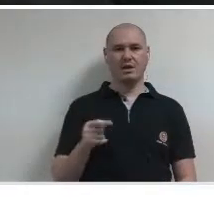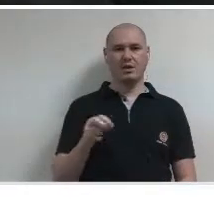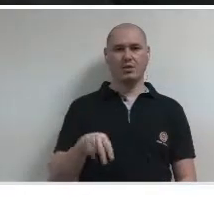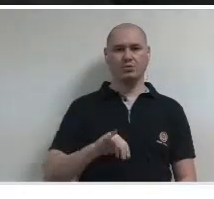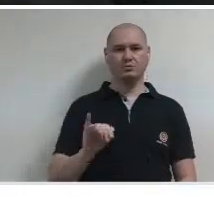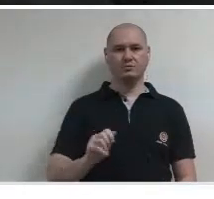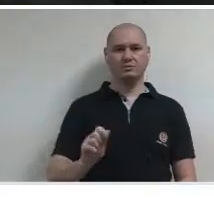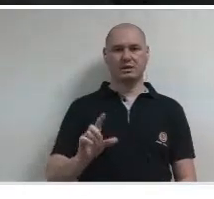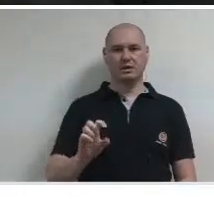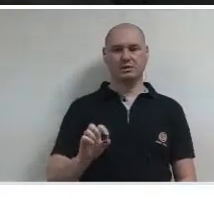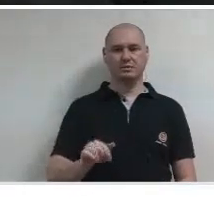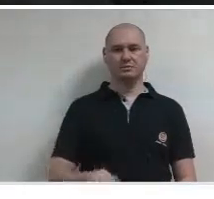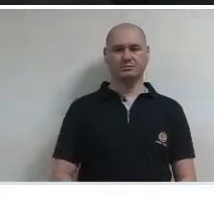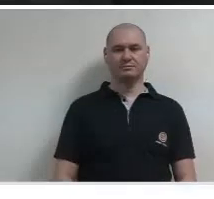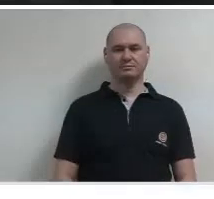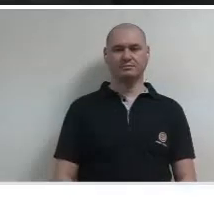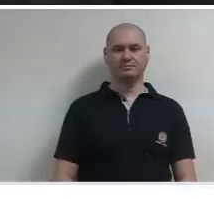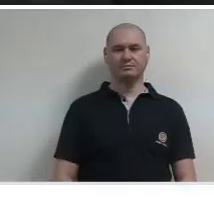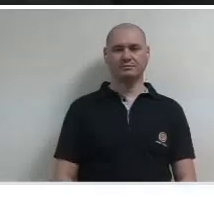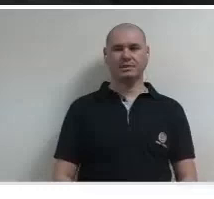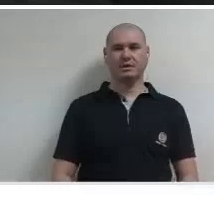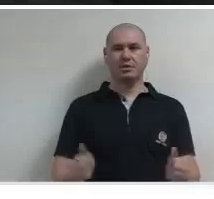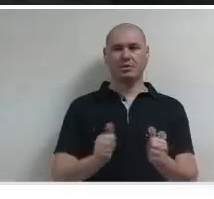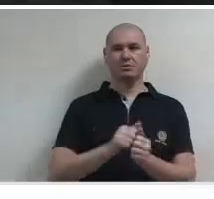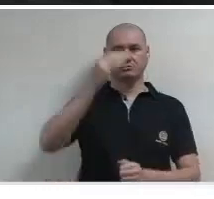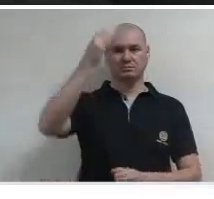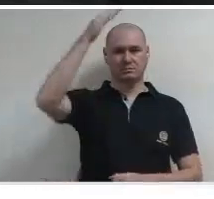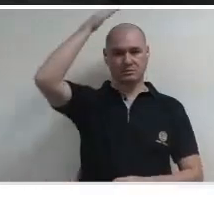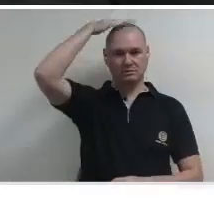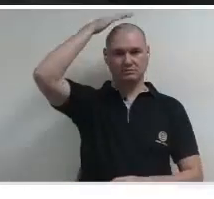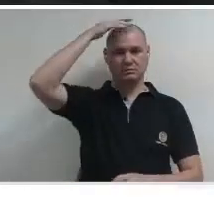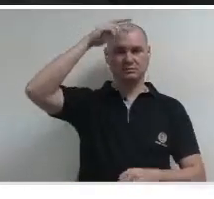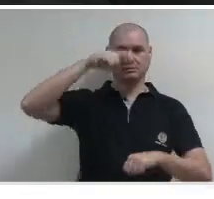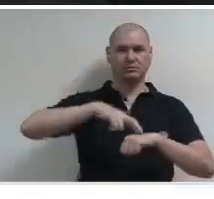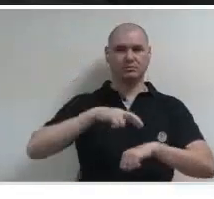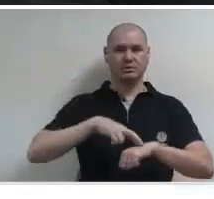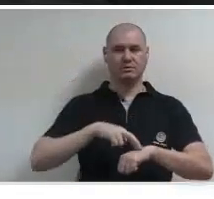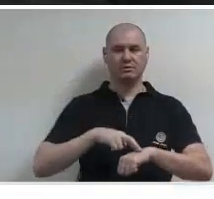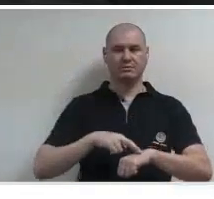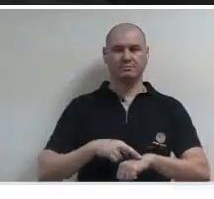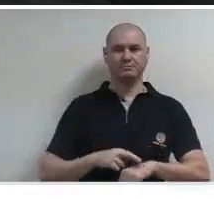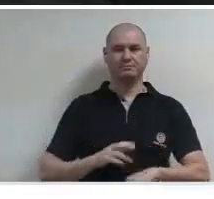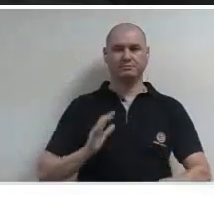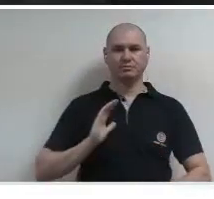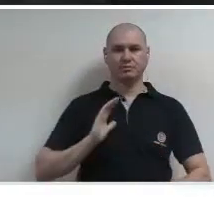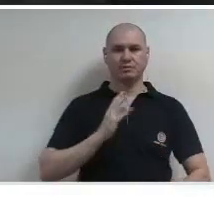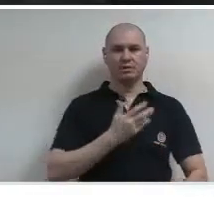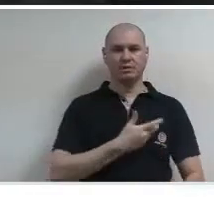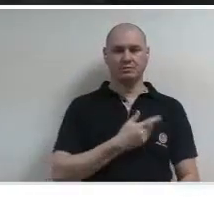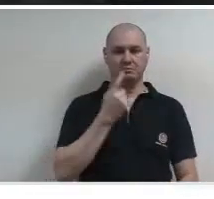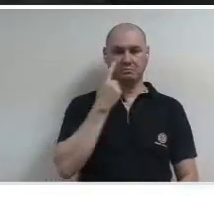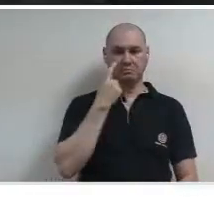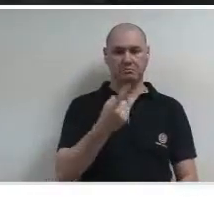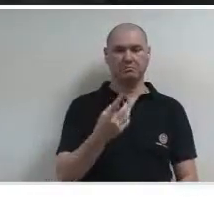A de UPAP, me acaba pe oficina de coordinación. Unido andi amba poca tu eco.